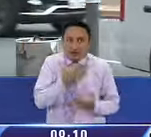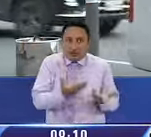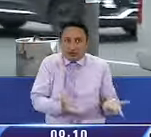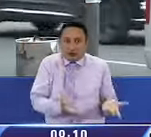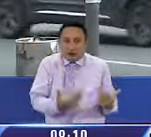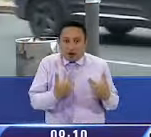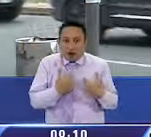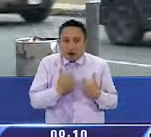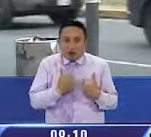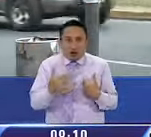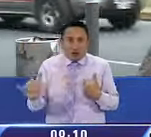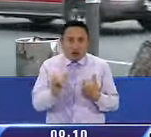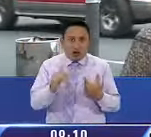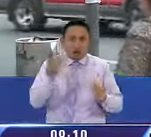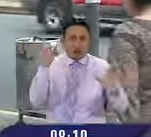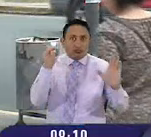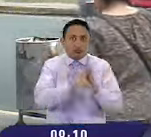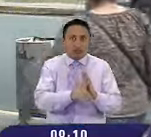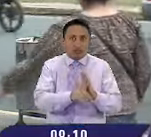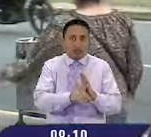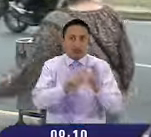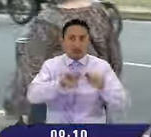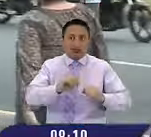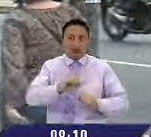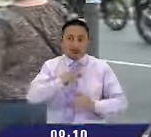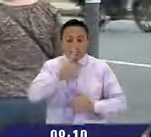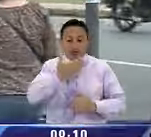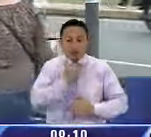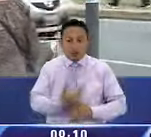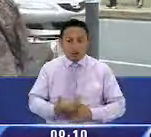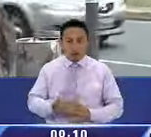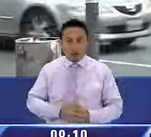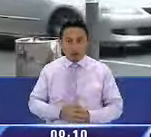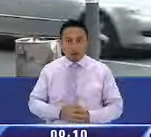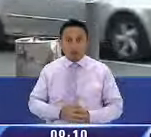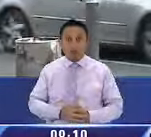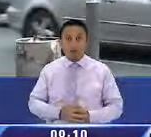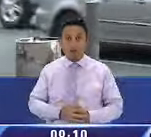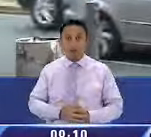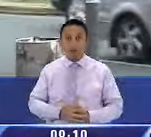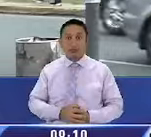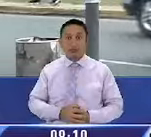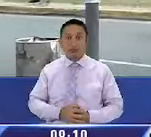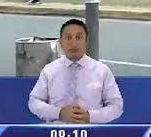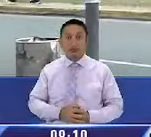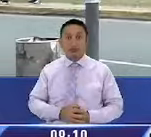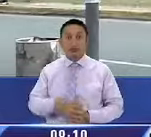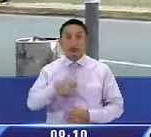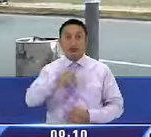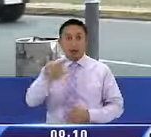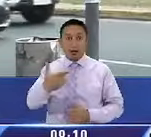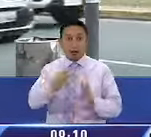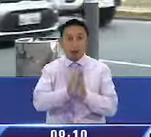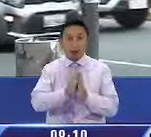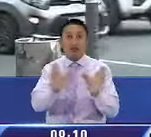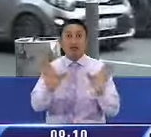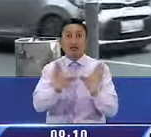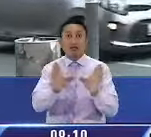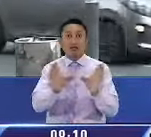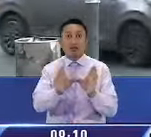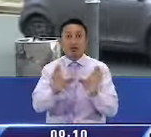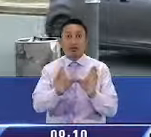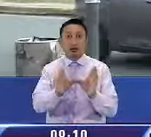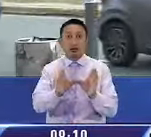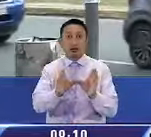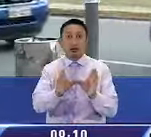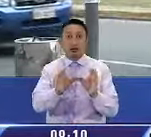tomar las acciones correspondientes, como siempre me ha caracterizado, no de esta vez, sino de siempre, y estoy pidiendo las certificaciones